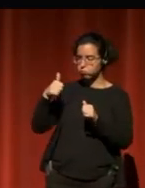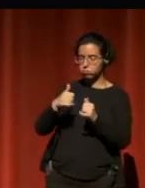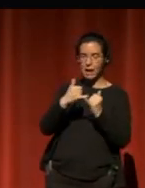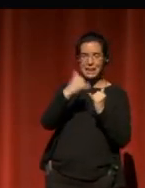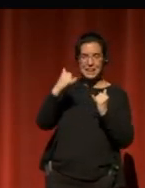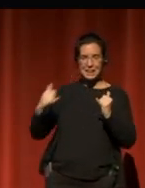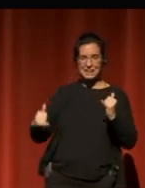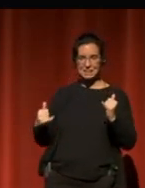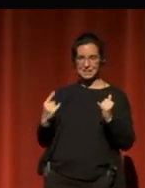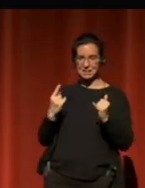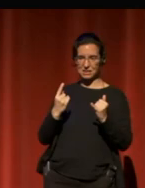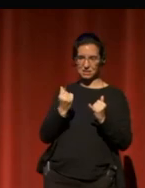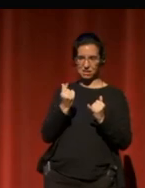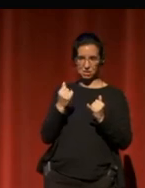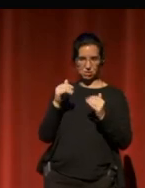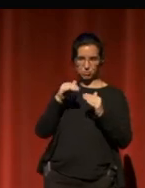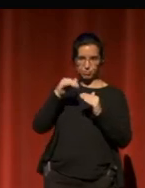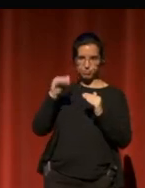financiera,